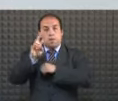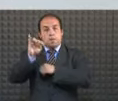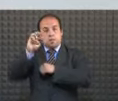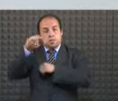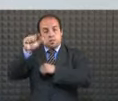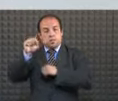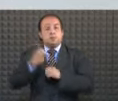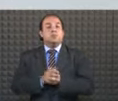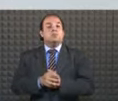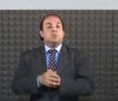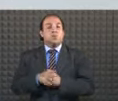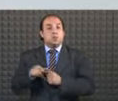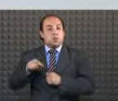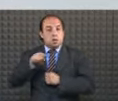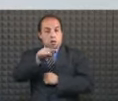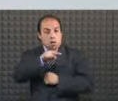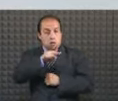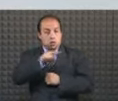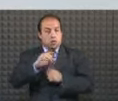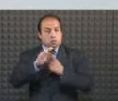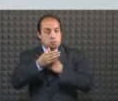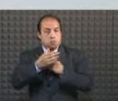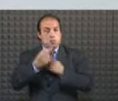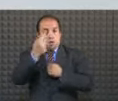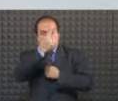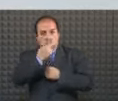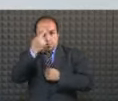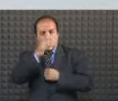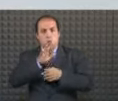también están revisando qué apoyos podemos proveerles.